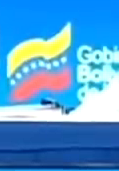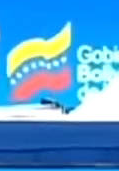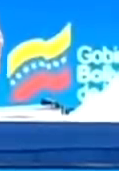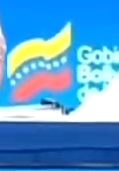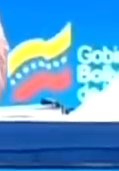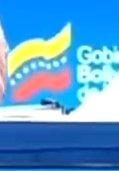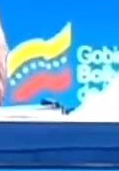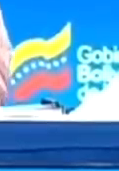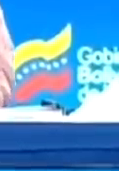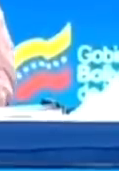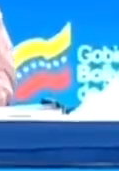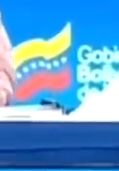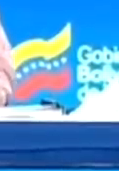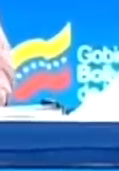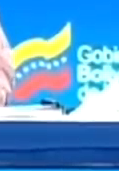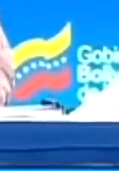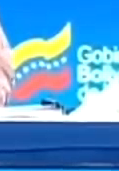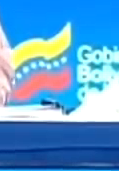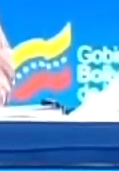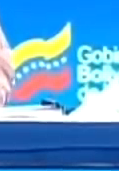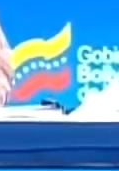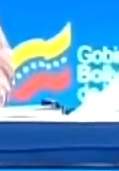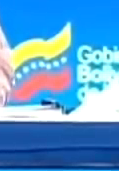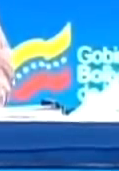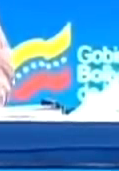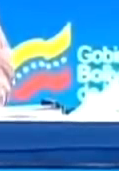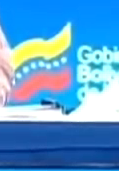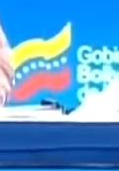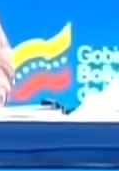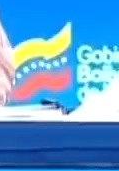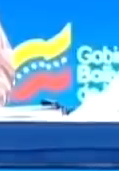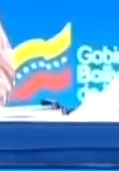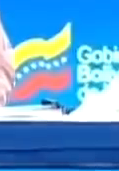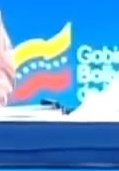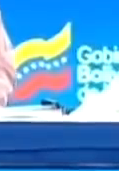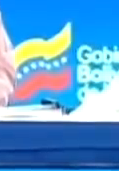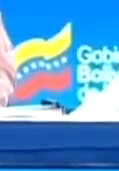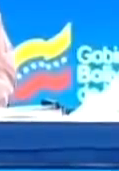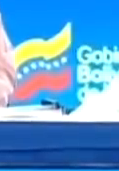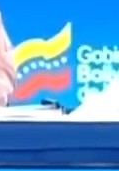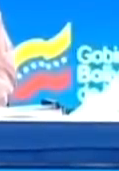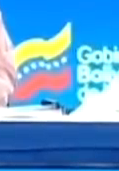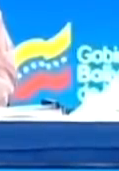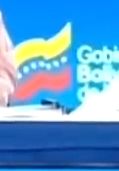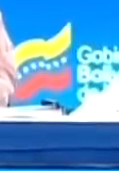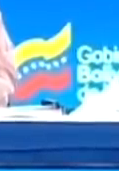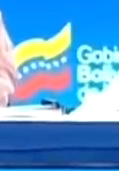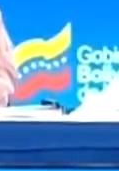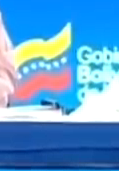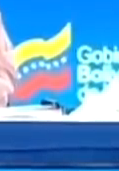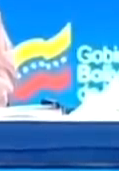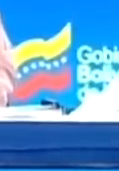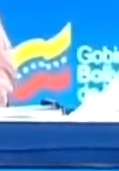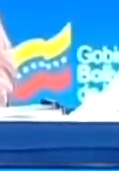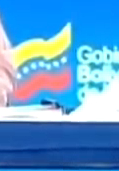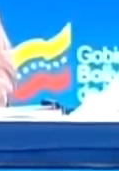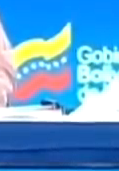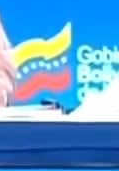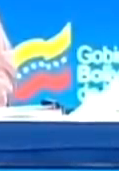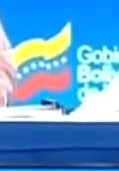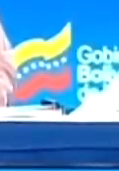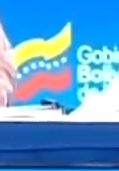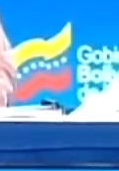veis el congreso de la clase obrera creo que es el mejor